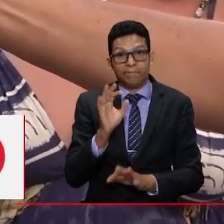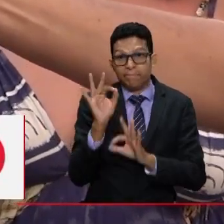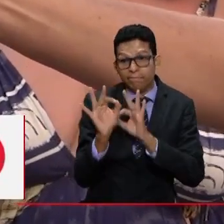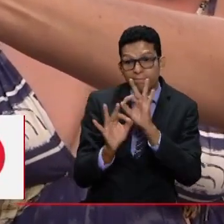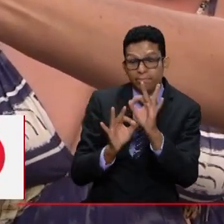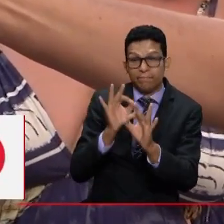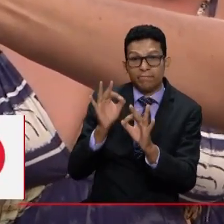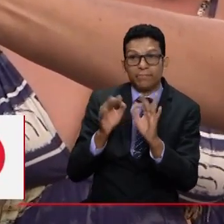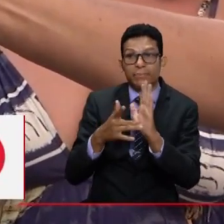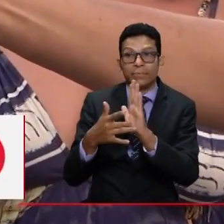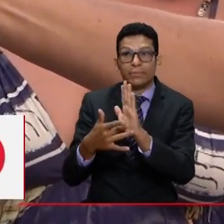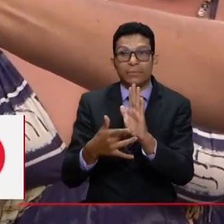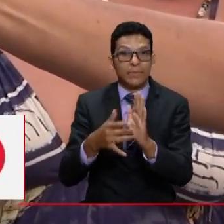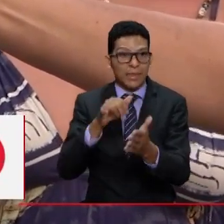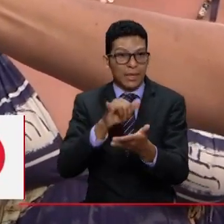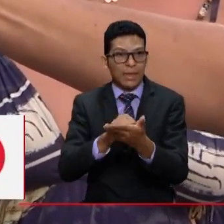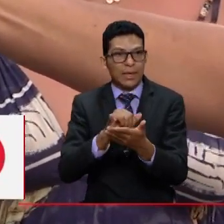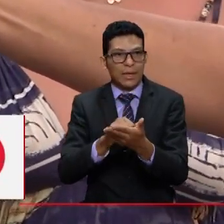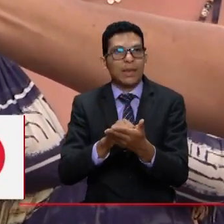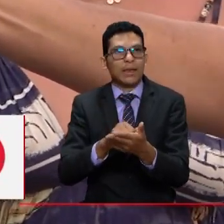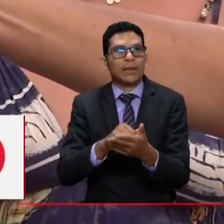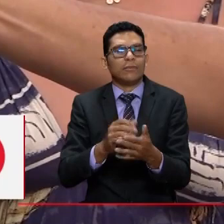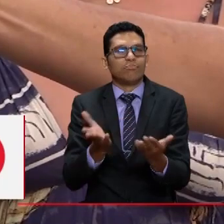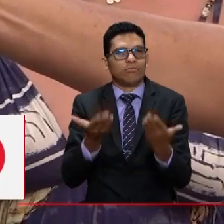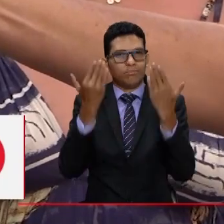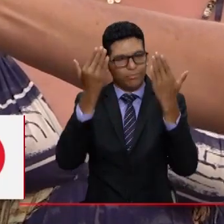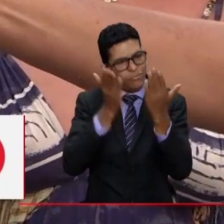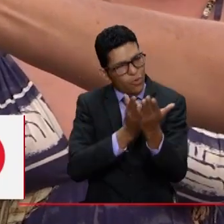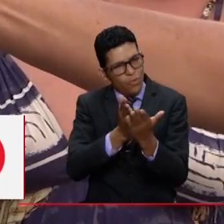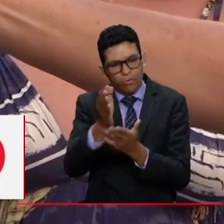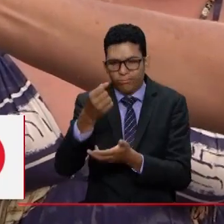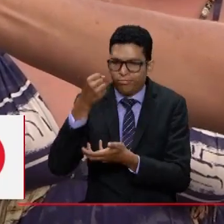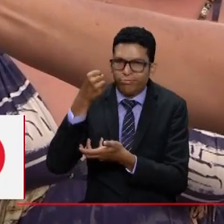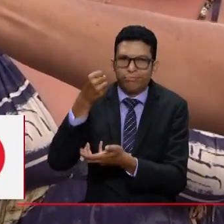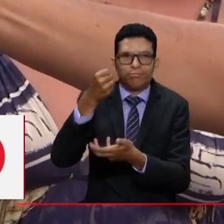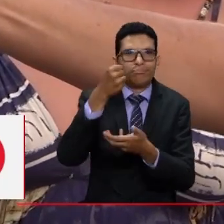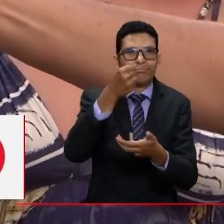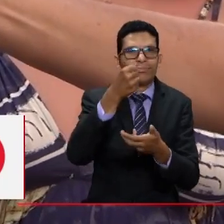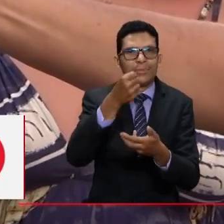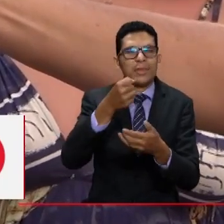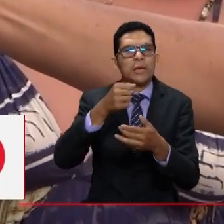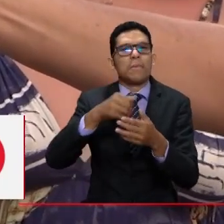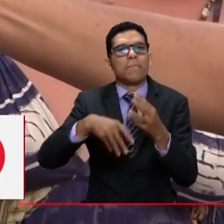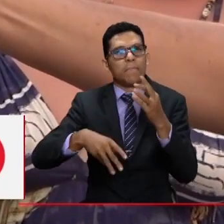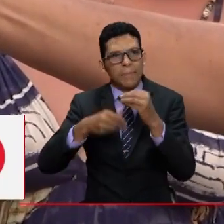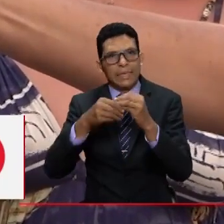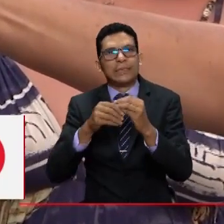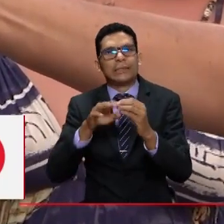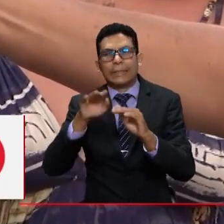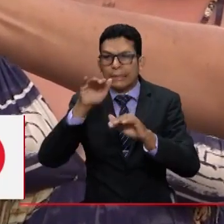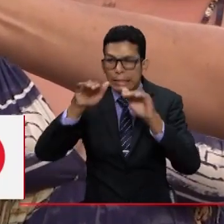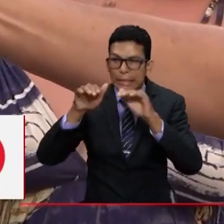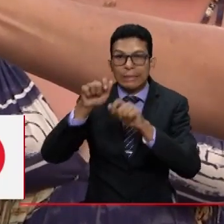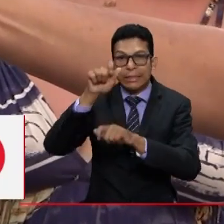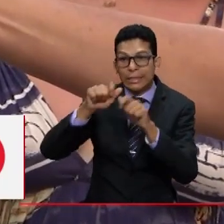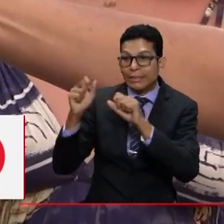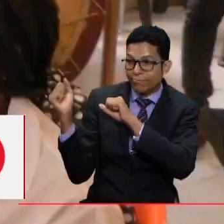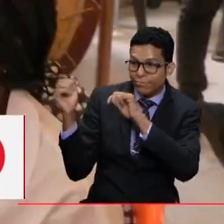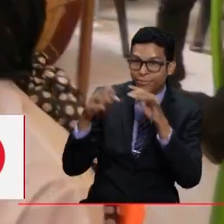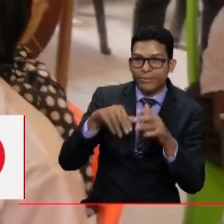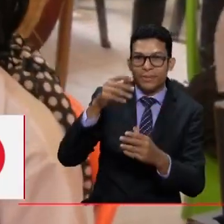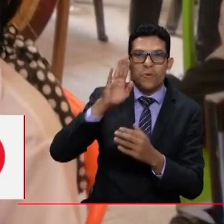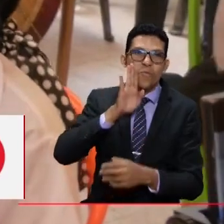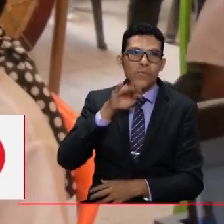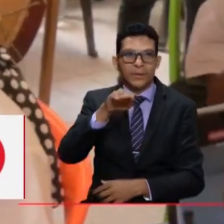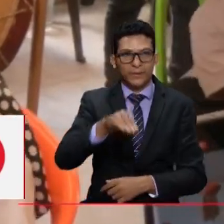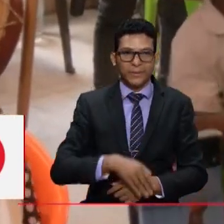cuidarlos y mostrar más allá, eso nos ayuda a que se siga invirtiendo y se siga llamando como a la gente que venga a Buenaventura.